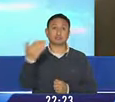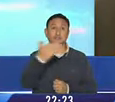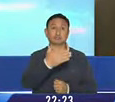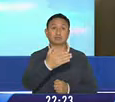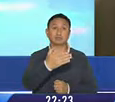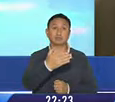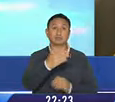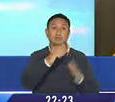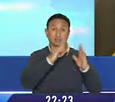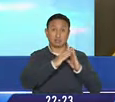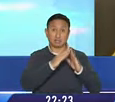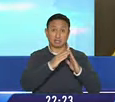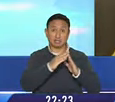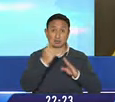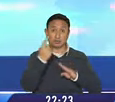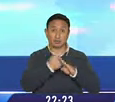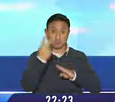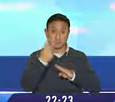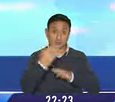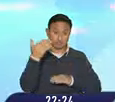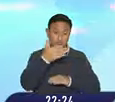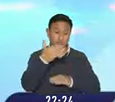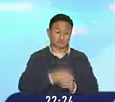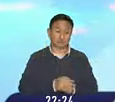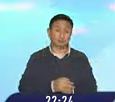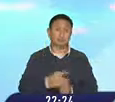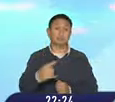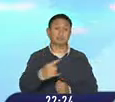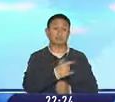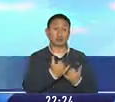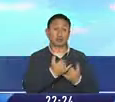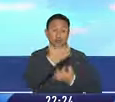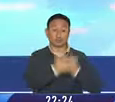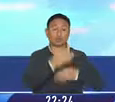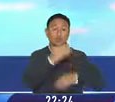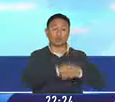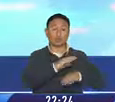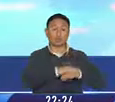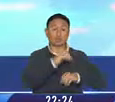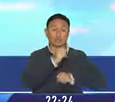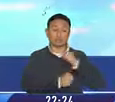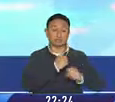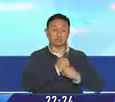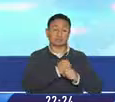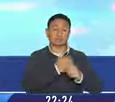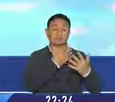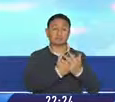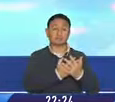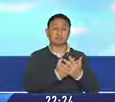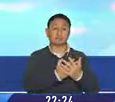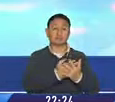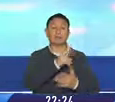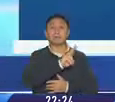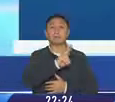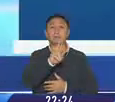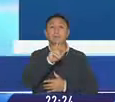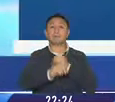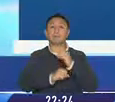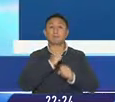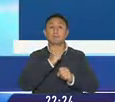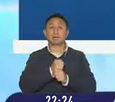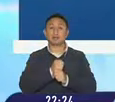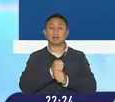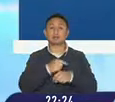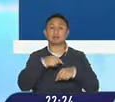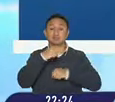hacia donde él estaba. En el caso de ser hallado culpable, podría enfrentar una pena privativa de libertad de 22 años. En lo que va